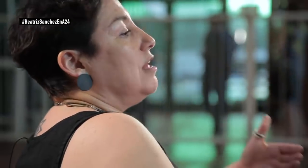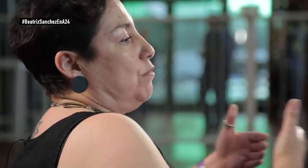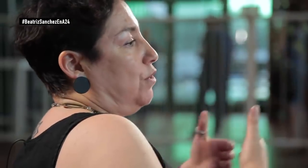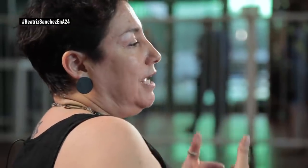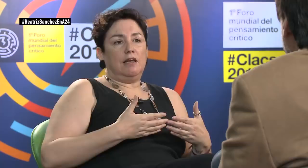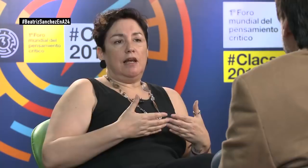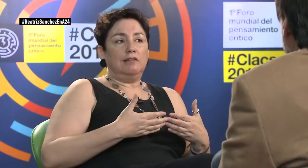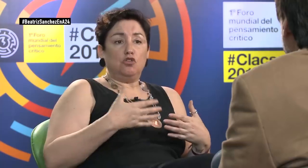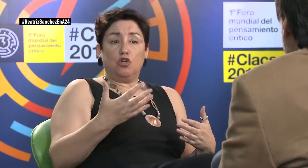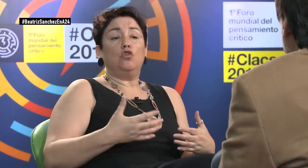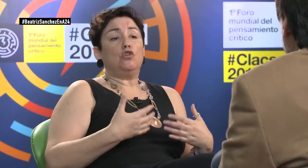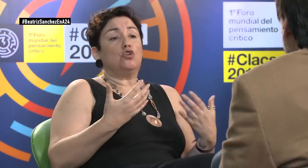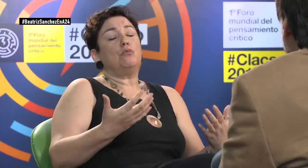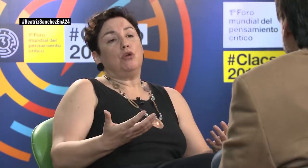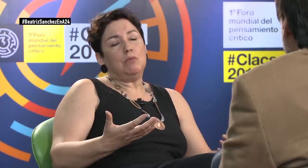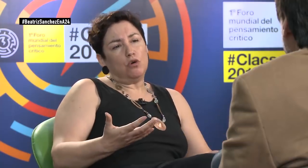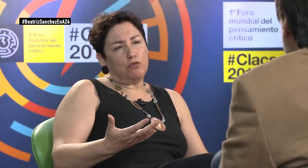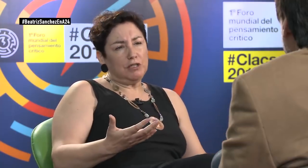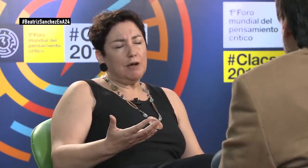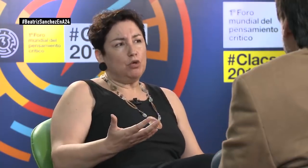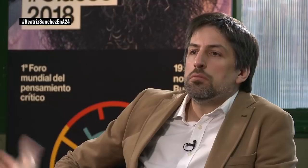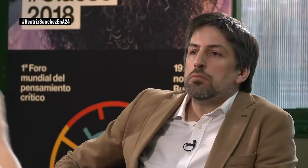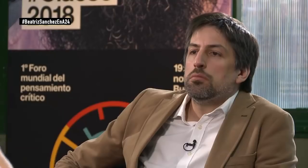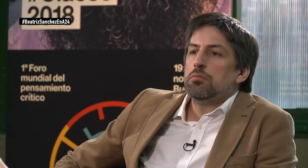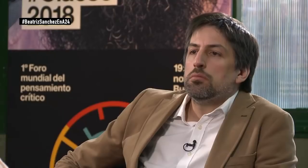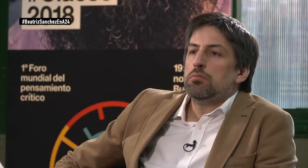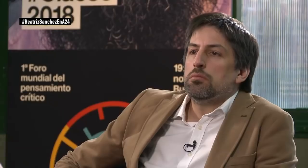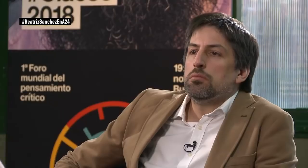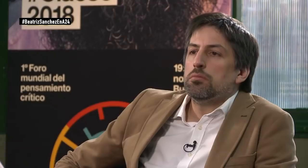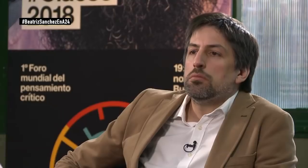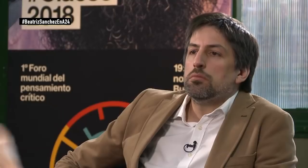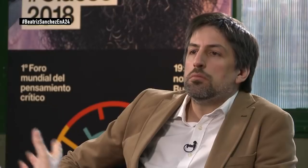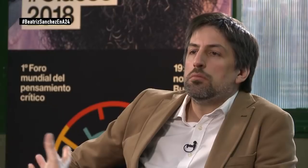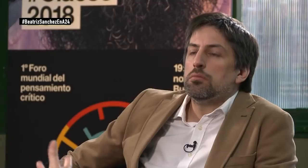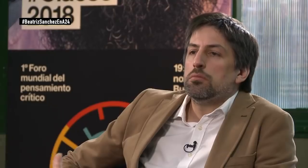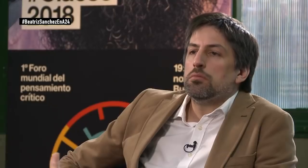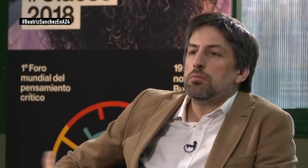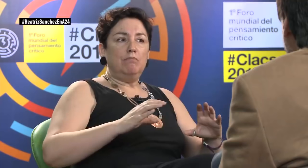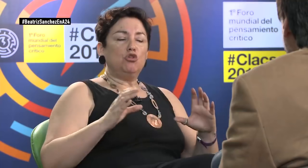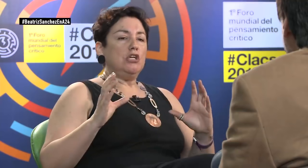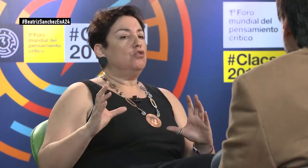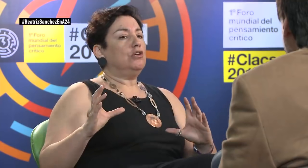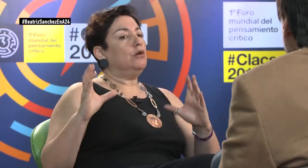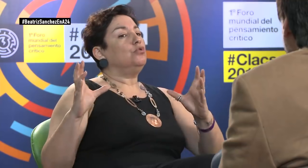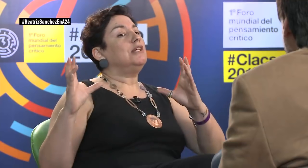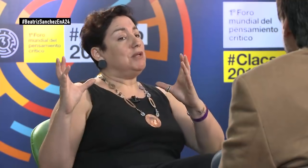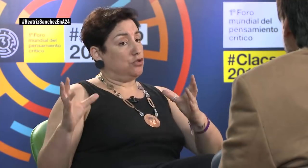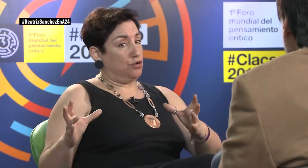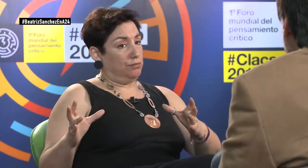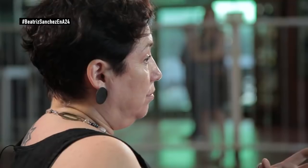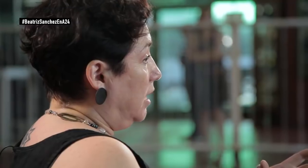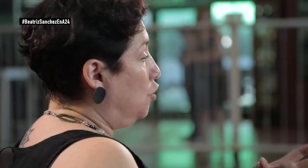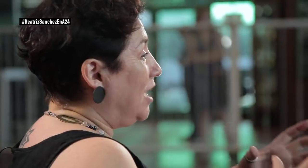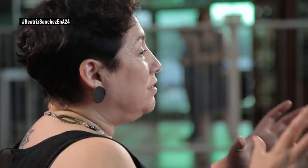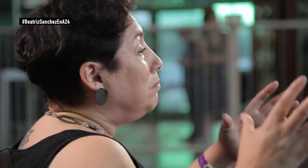día retrocedemos en las intenciones o lo que nosotros proponíamos como Frente Amplio, que no es solamente un Estado plurinacional, pero sí con